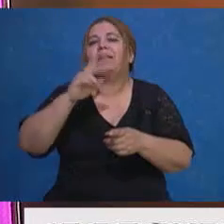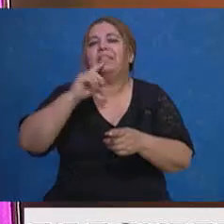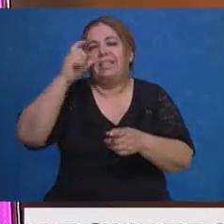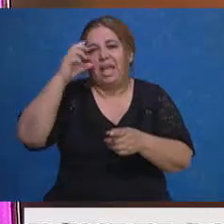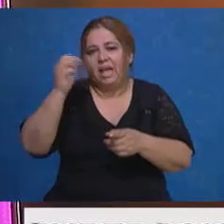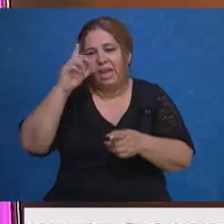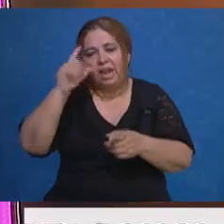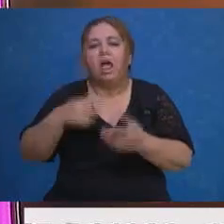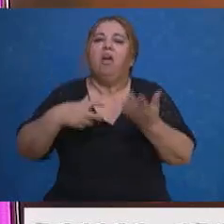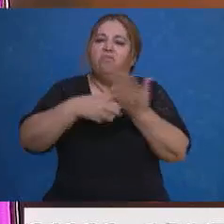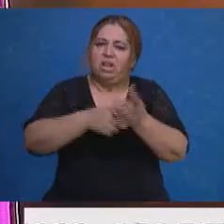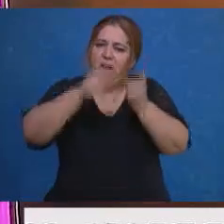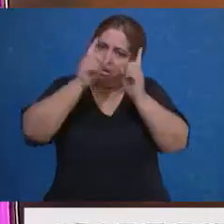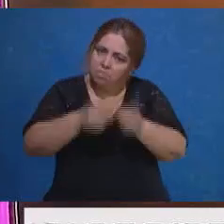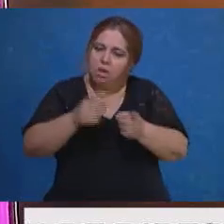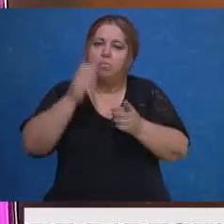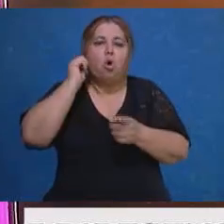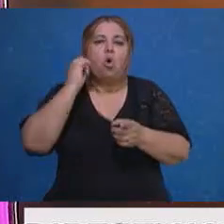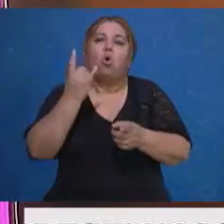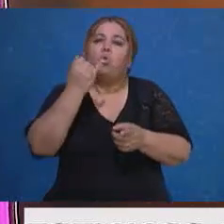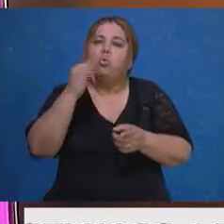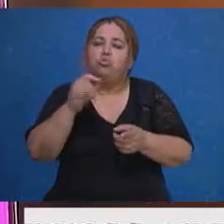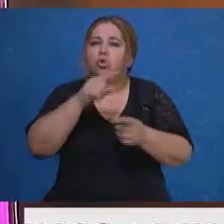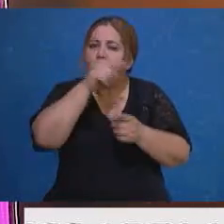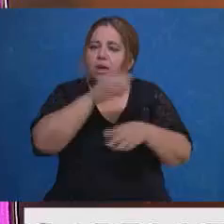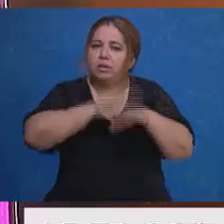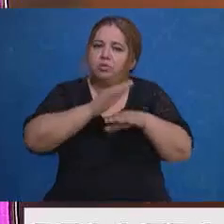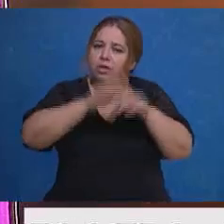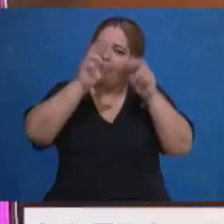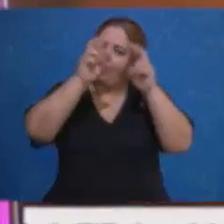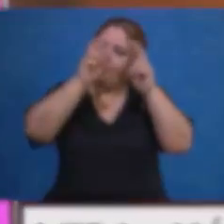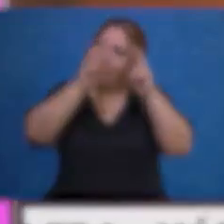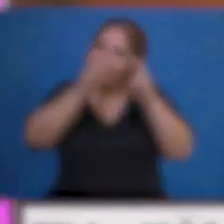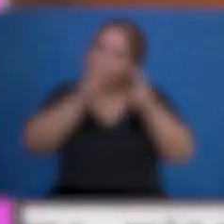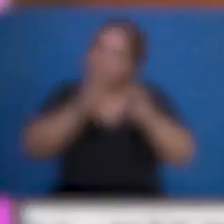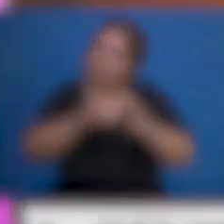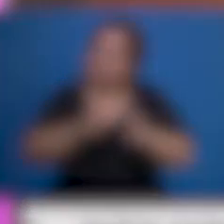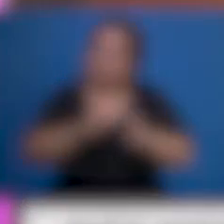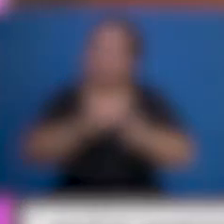algunas acciones y apelaciones que han presentado por parte de la defensa de Gil Pérez.